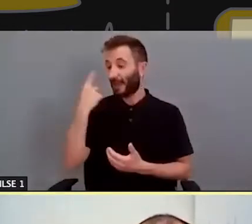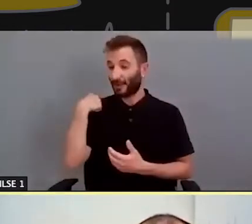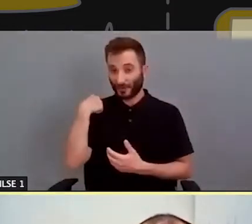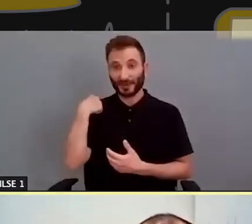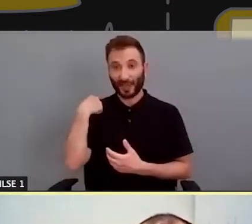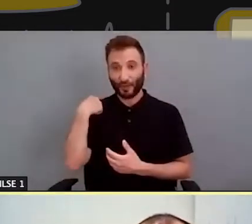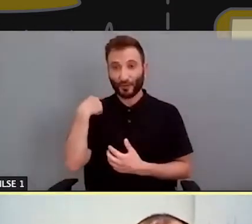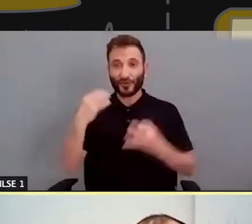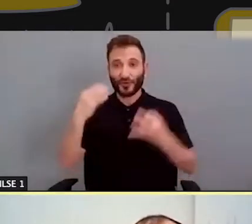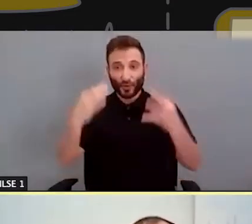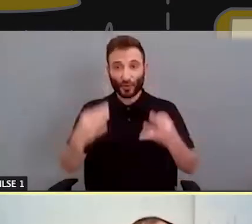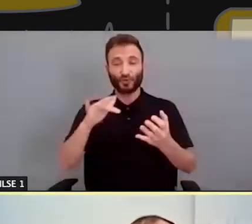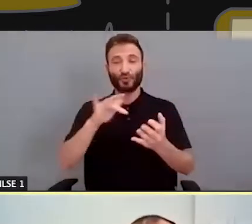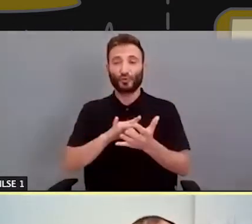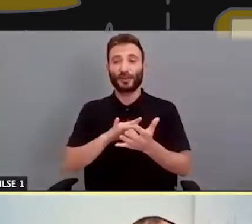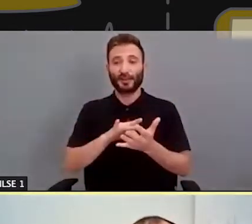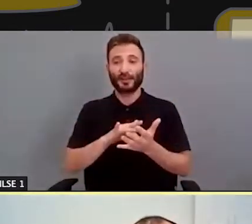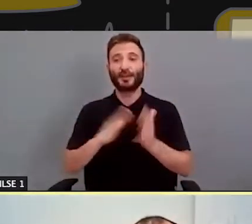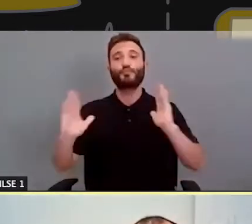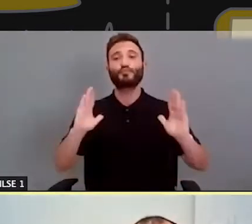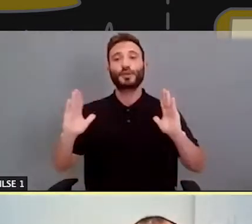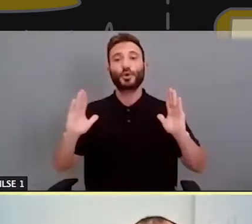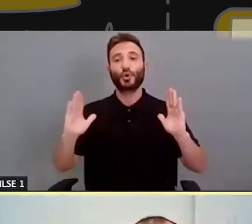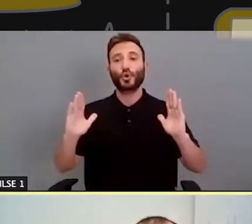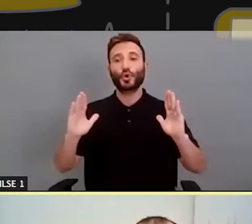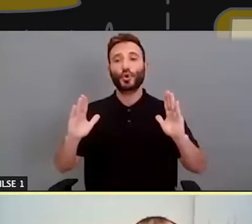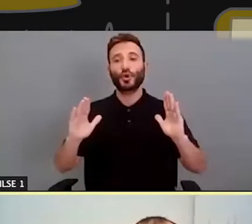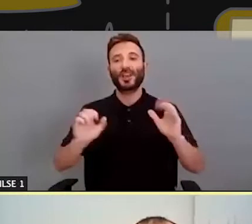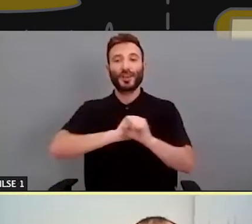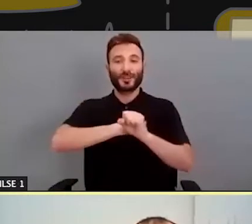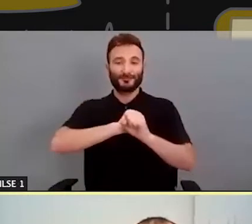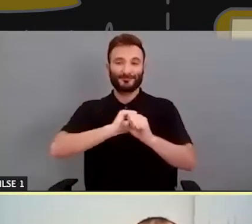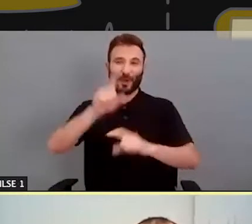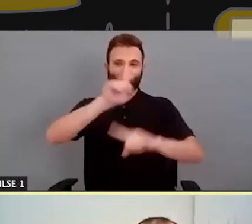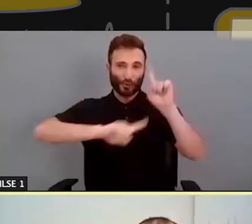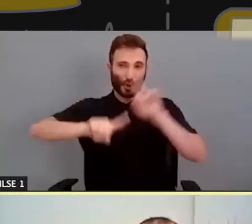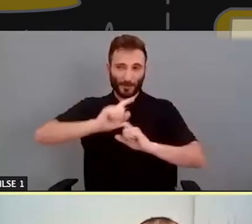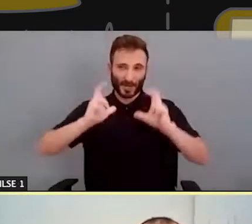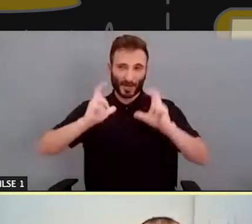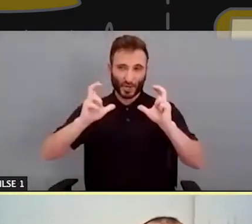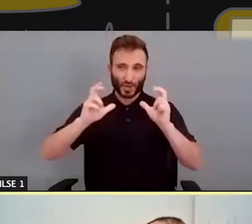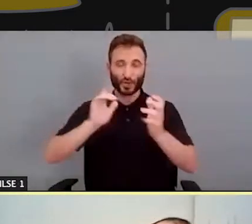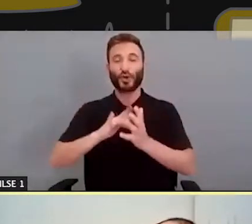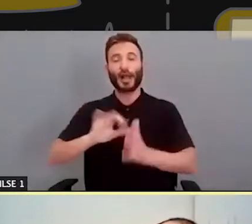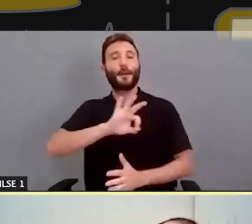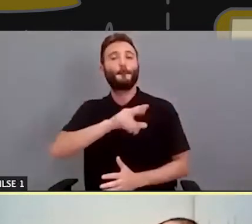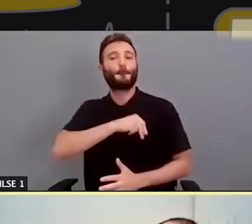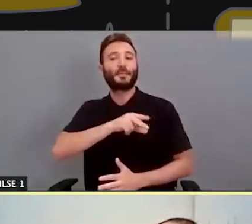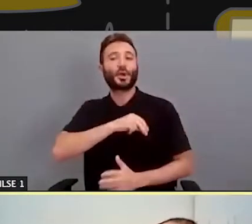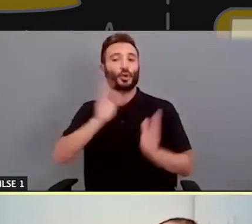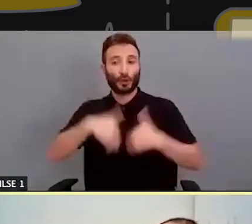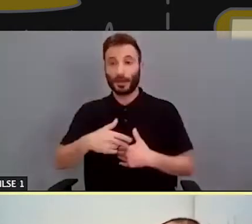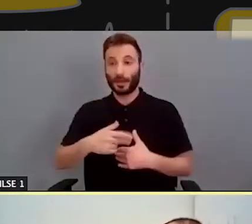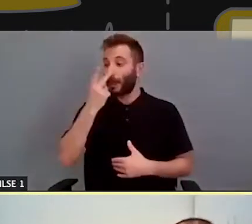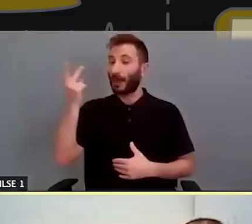como estuvimos todos con serios problemas, no hubo edición de los premios, pero en el 2019 fue el